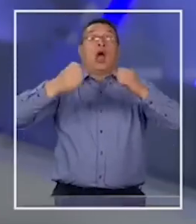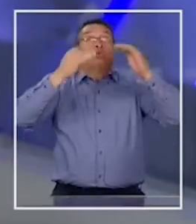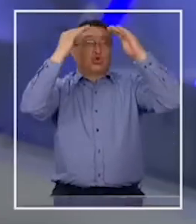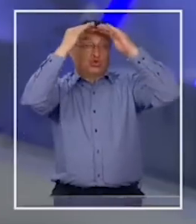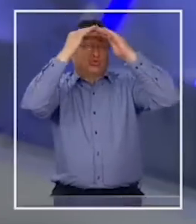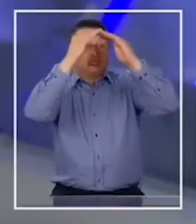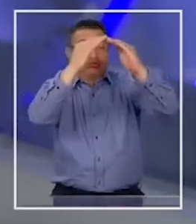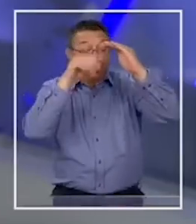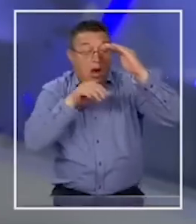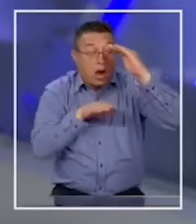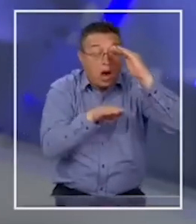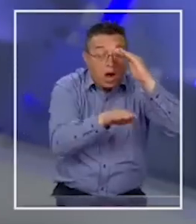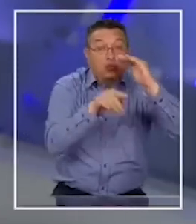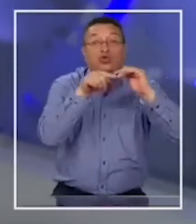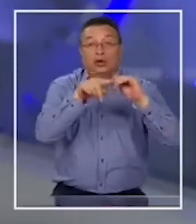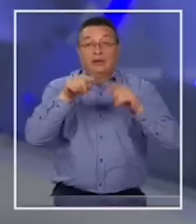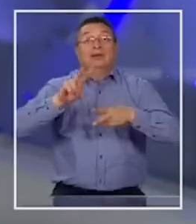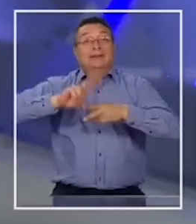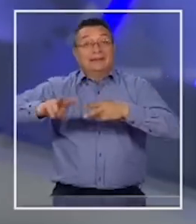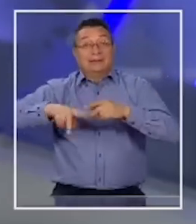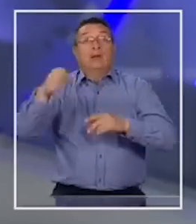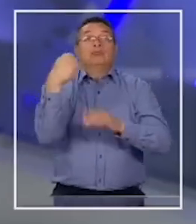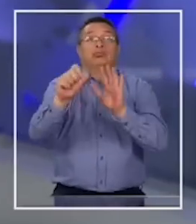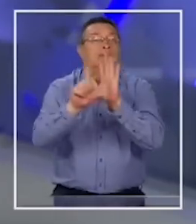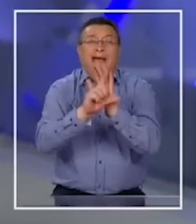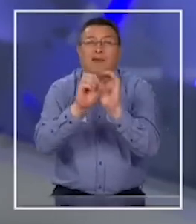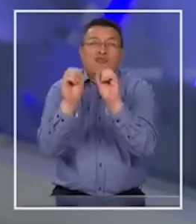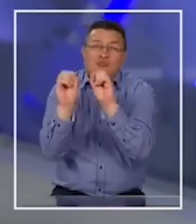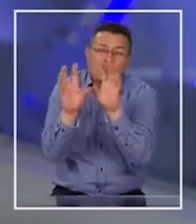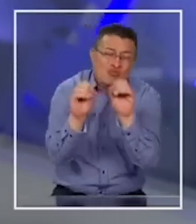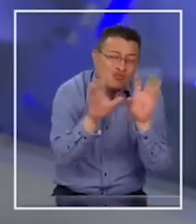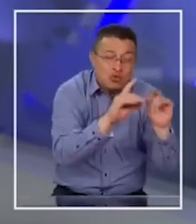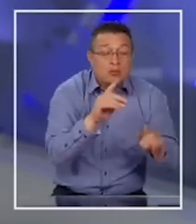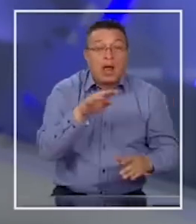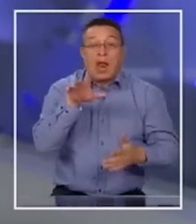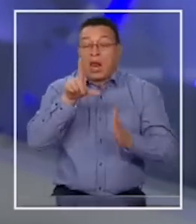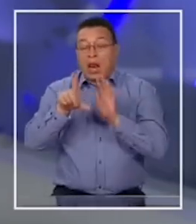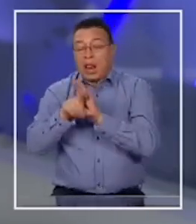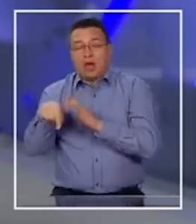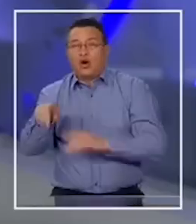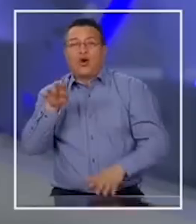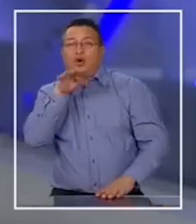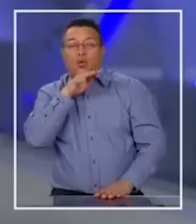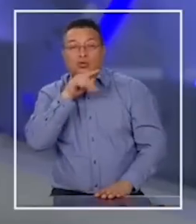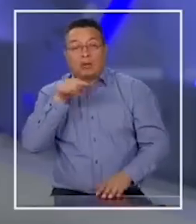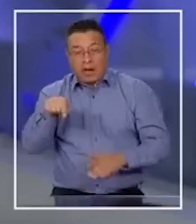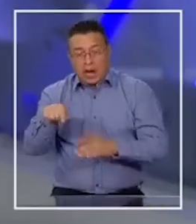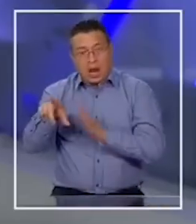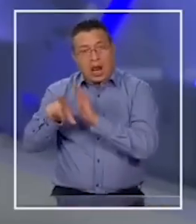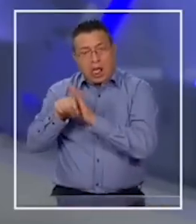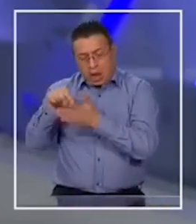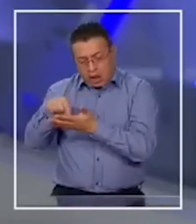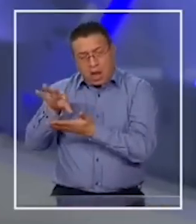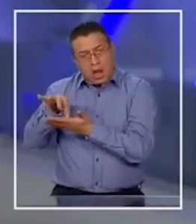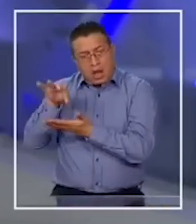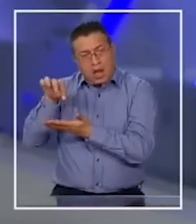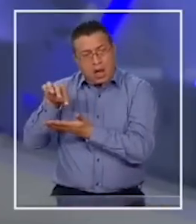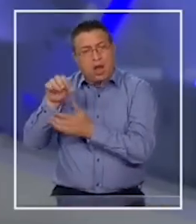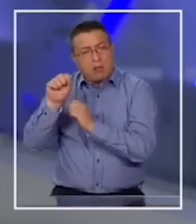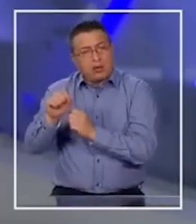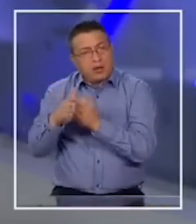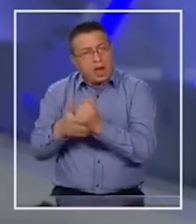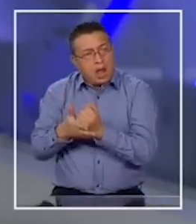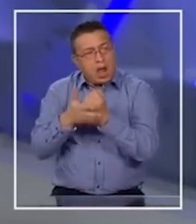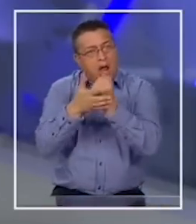el auto que nunca nadie pensó que iban a tener está lleno de construcciones ilegales por eso no se usa casi esa ley y nos dimos cuenta que esta ley que estaba bastante dormida se podía utilizar para